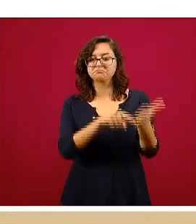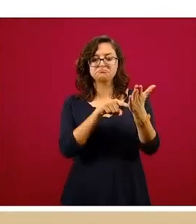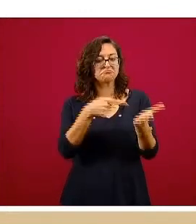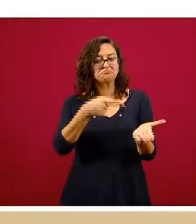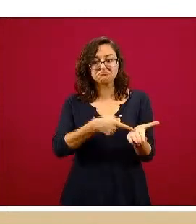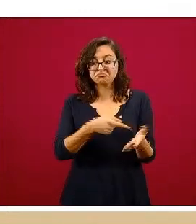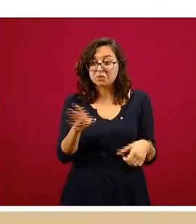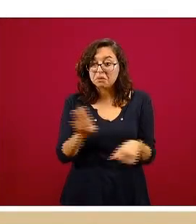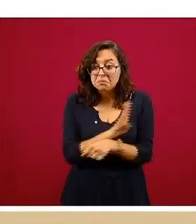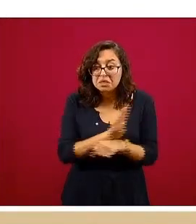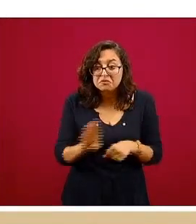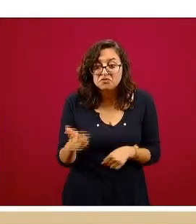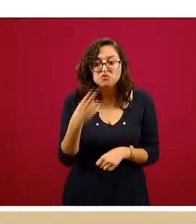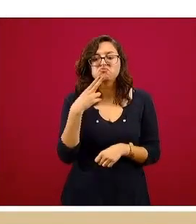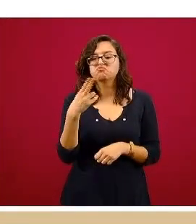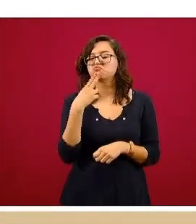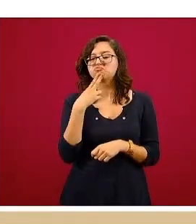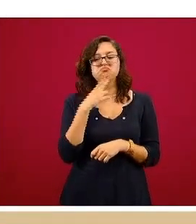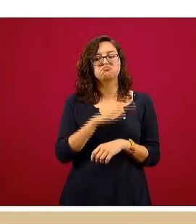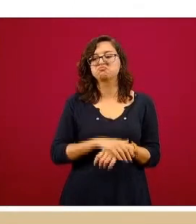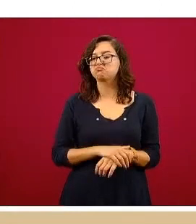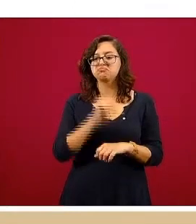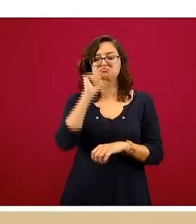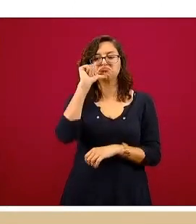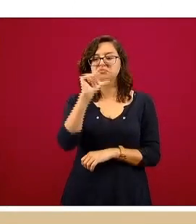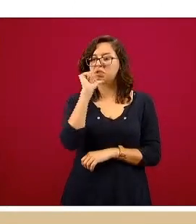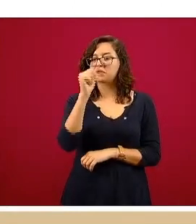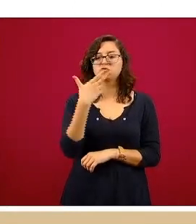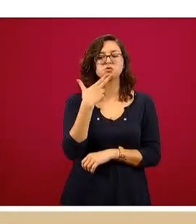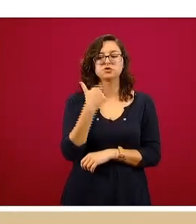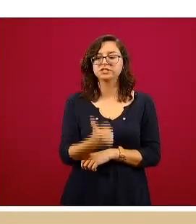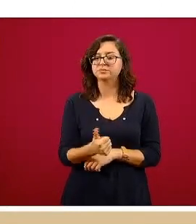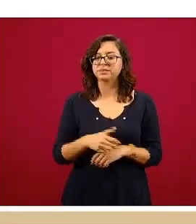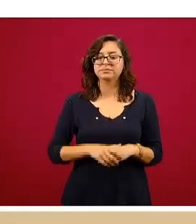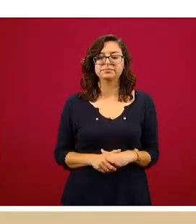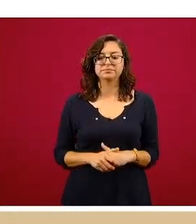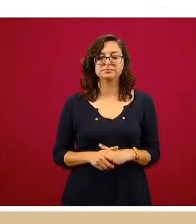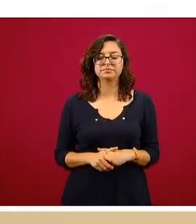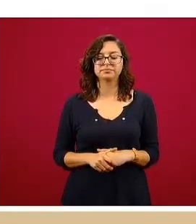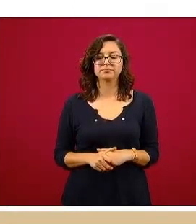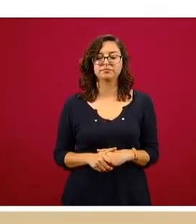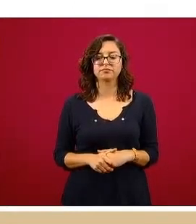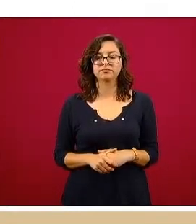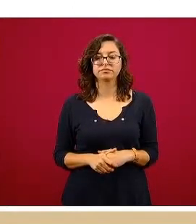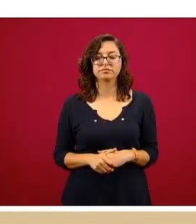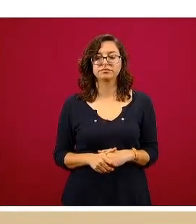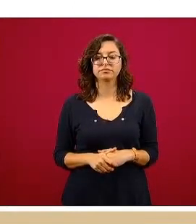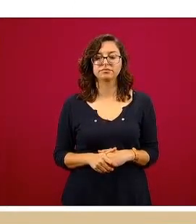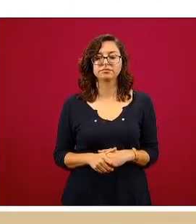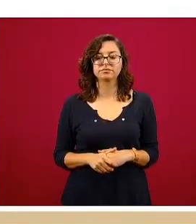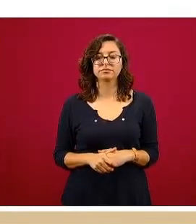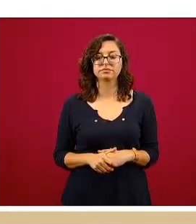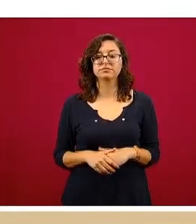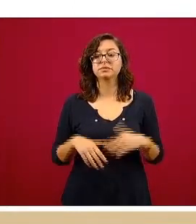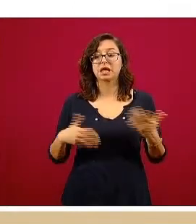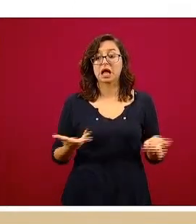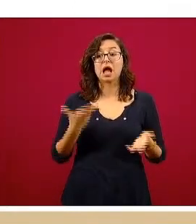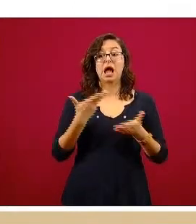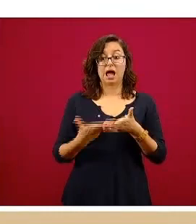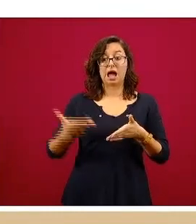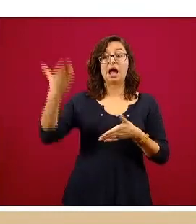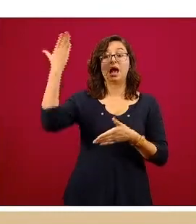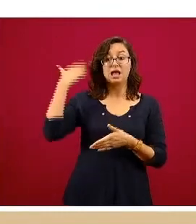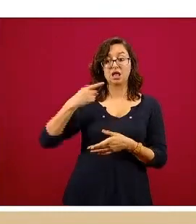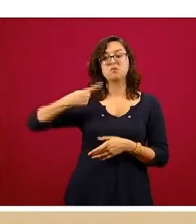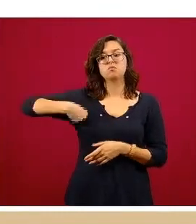sus beneficios clínicos que justifiquen su uso. Y entonces la hidroxicloroquina, que antes la teníamos